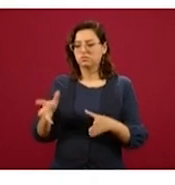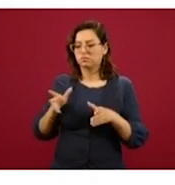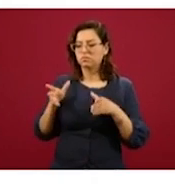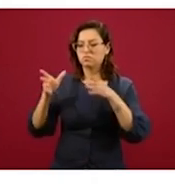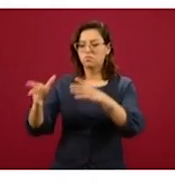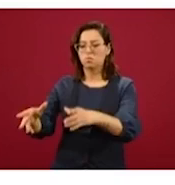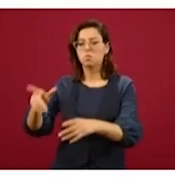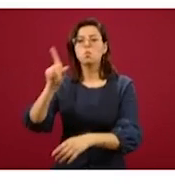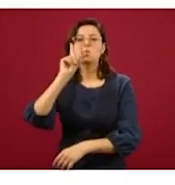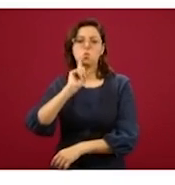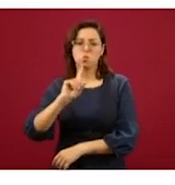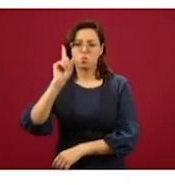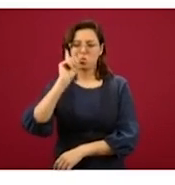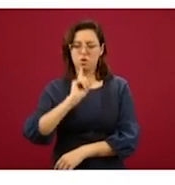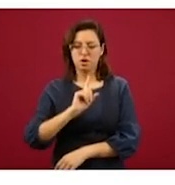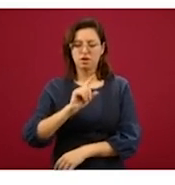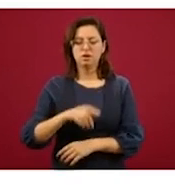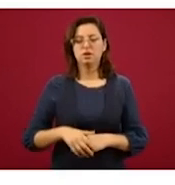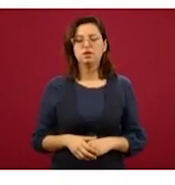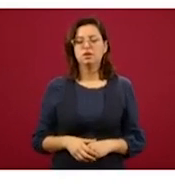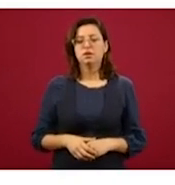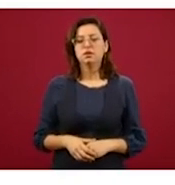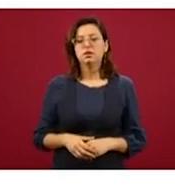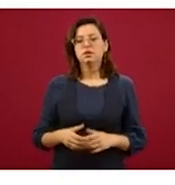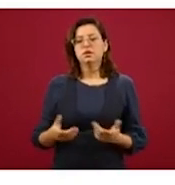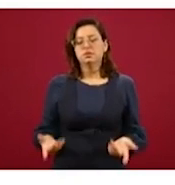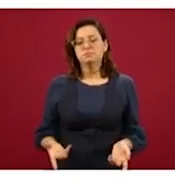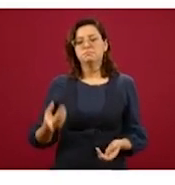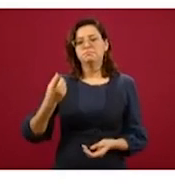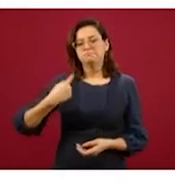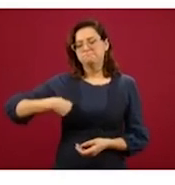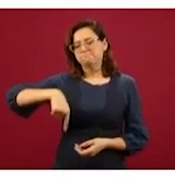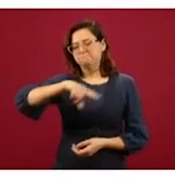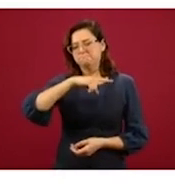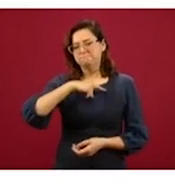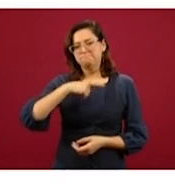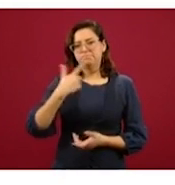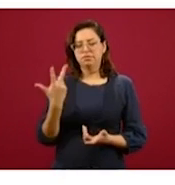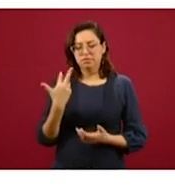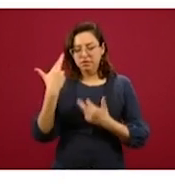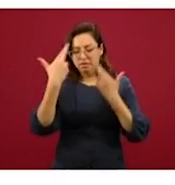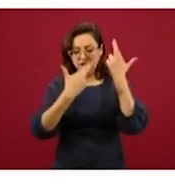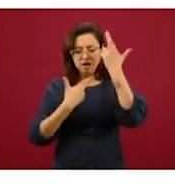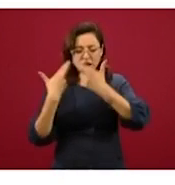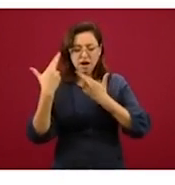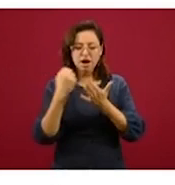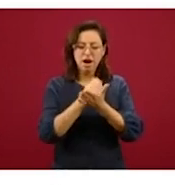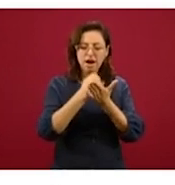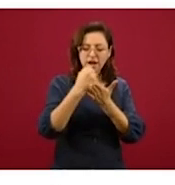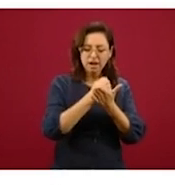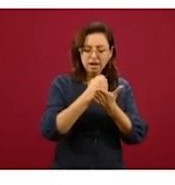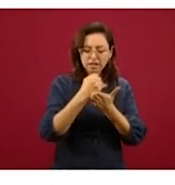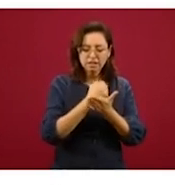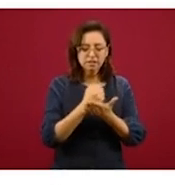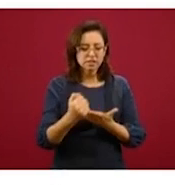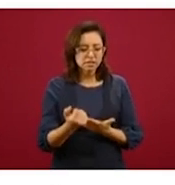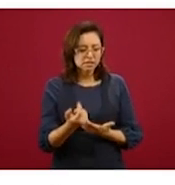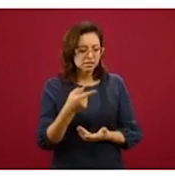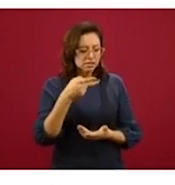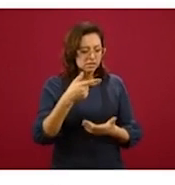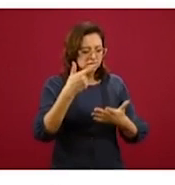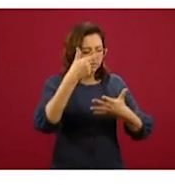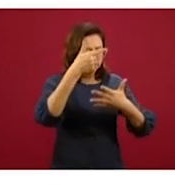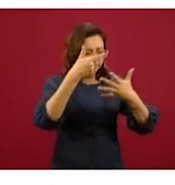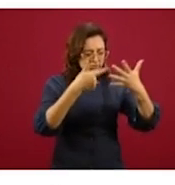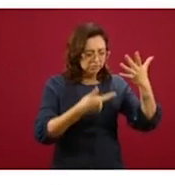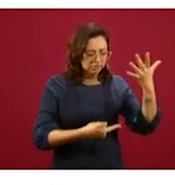de las mujeres. Cuando revisamos la literatura de las microfinancieras, si ustedes conocen, prácticamente el